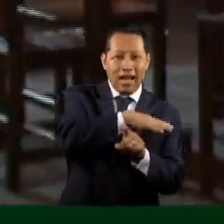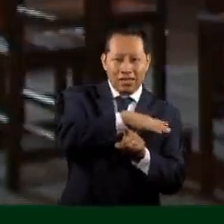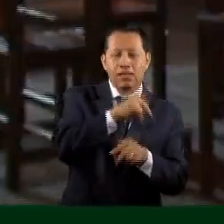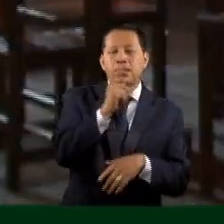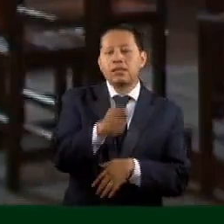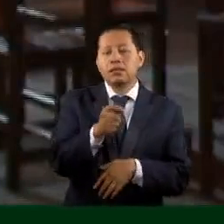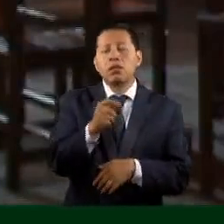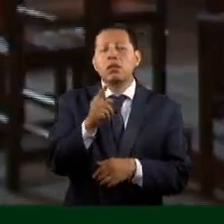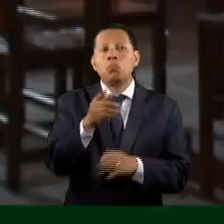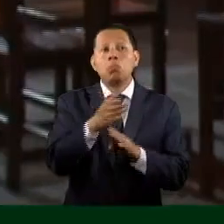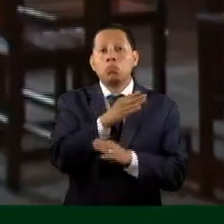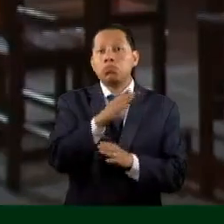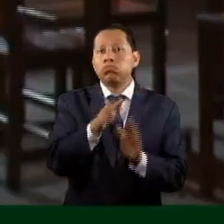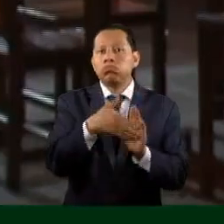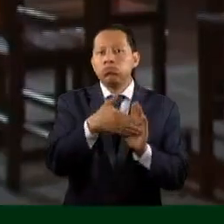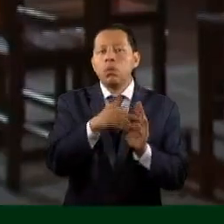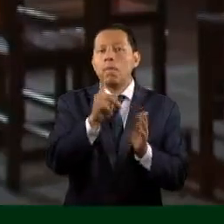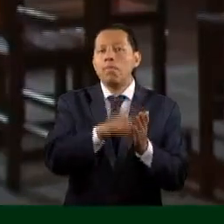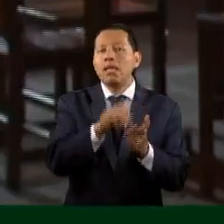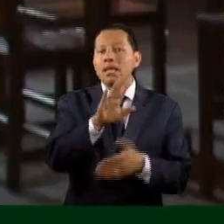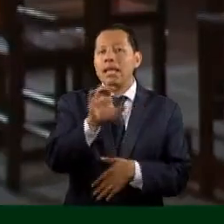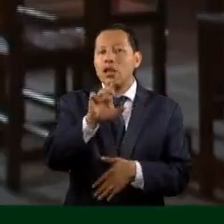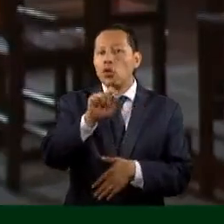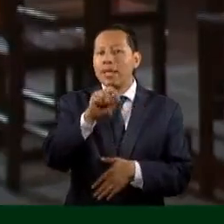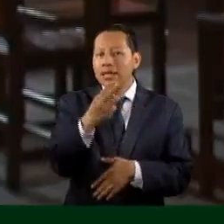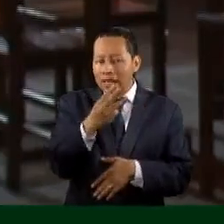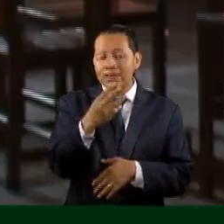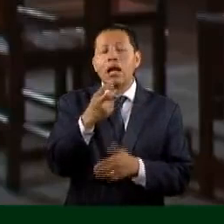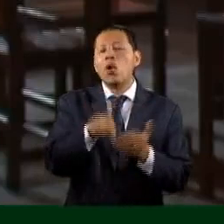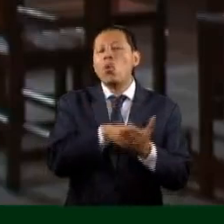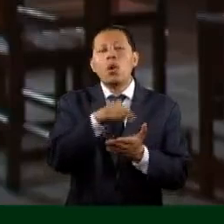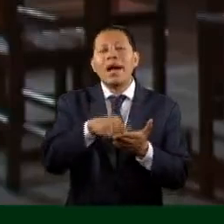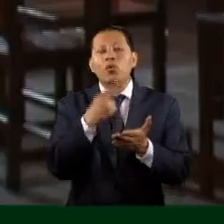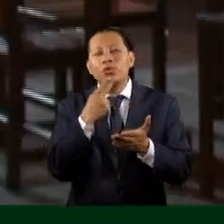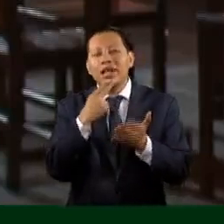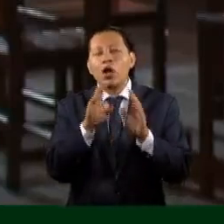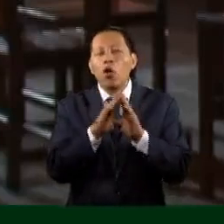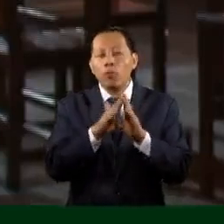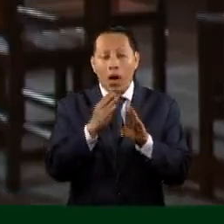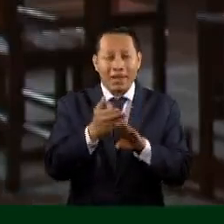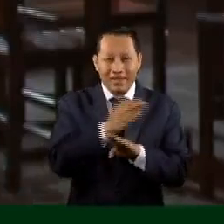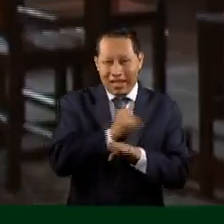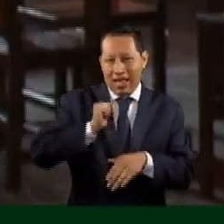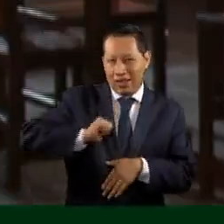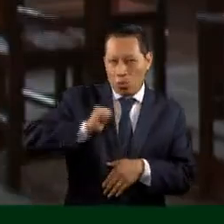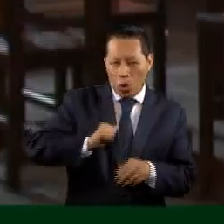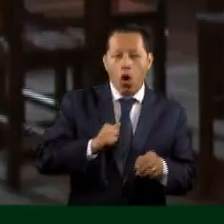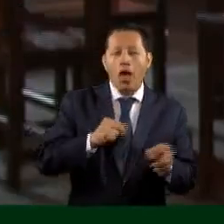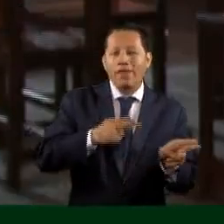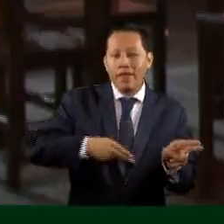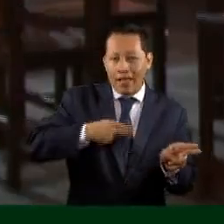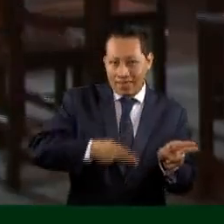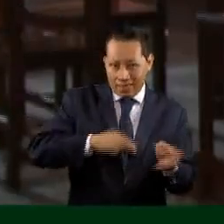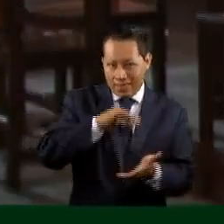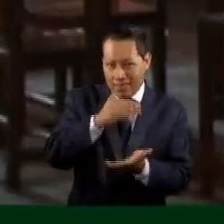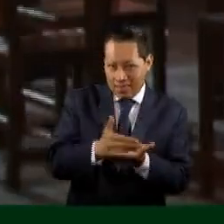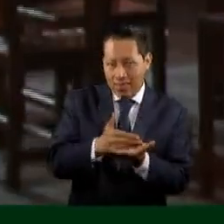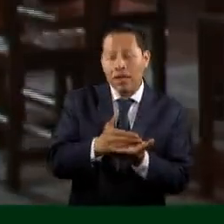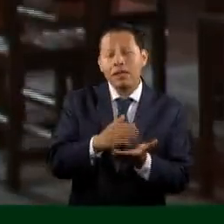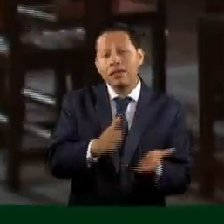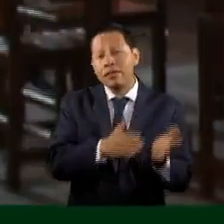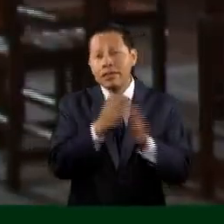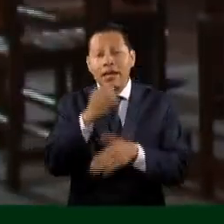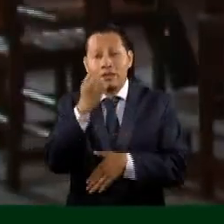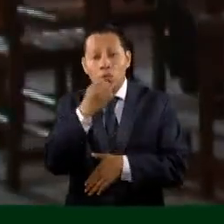de 1523. Este espacio ha sido utilizado como una estación de tren, asimismo como una escuela, posteriormente como